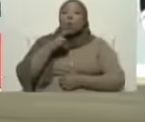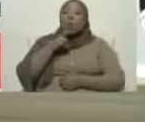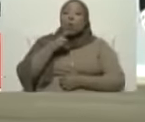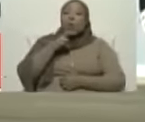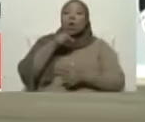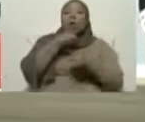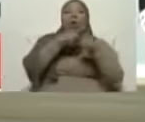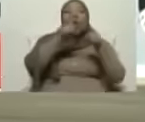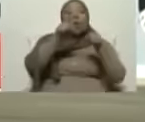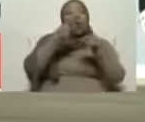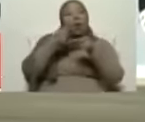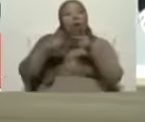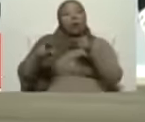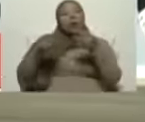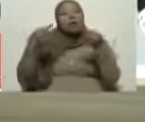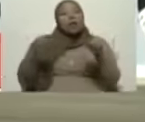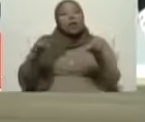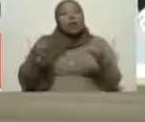otros recursos